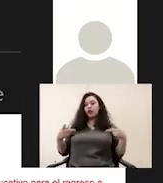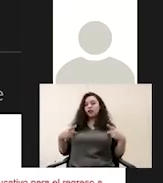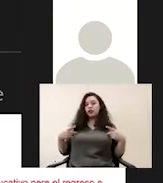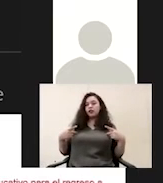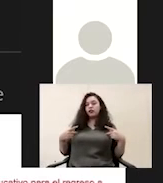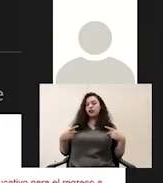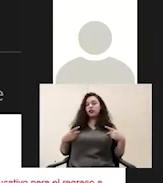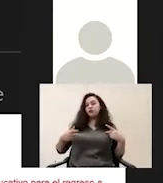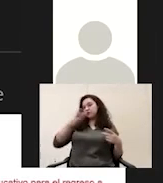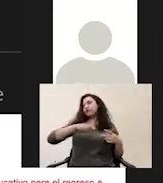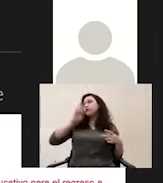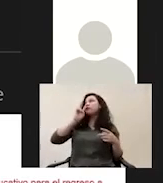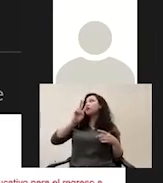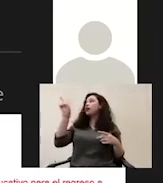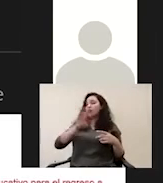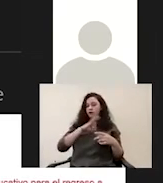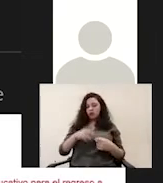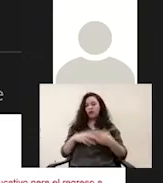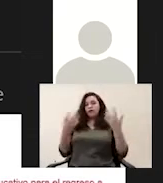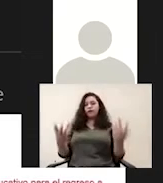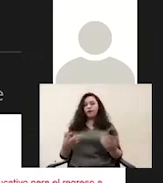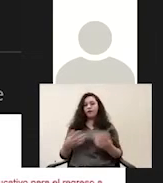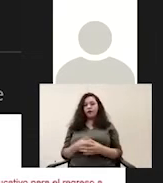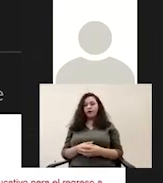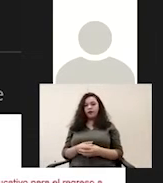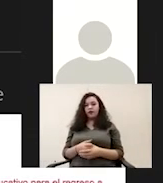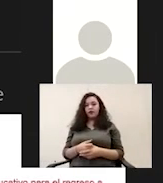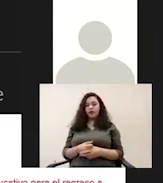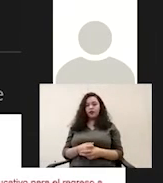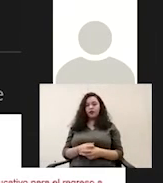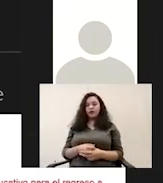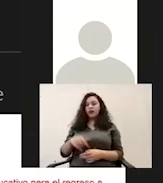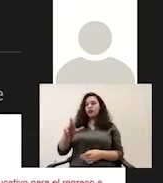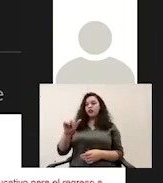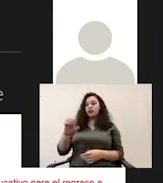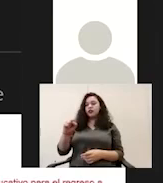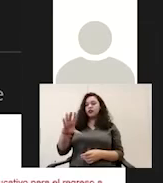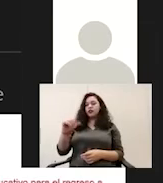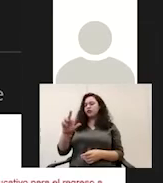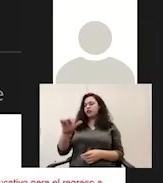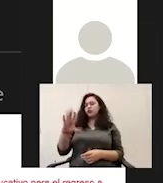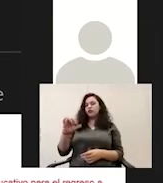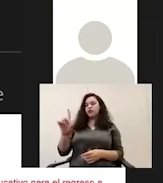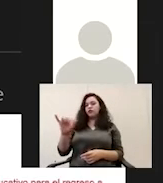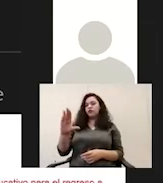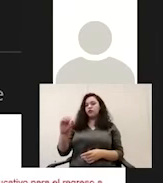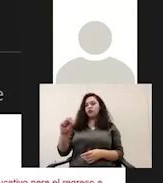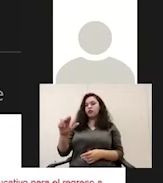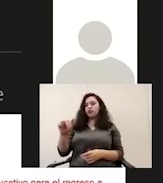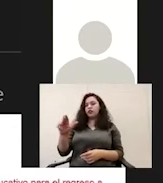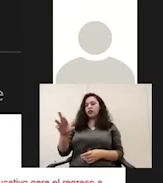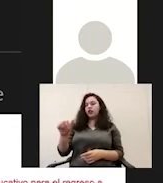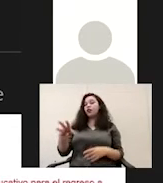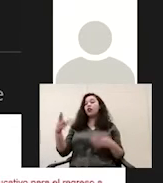a la población. Un residuo sanitario, es importante mencionar que el residuo sanitario no es lo mismo que